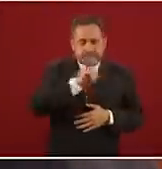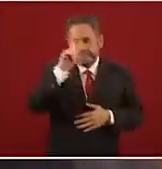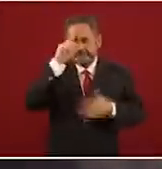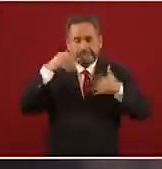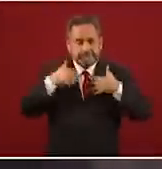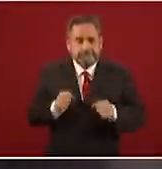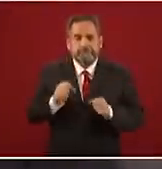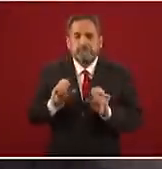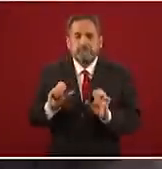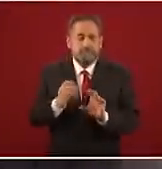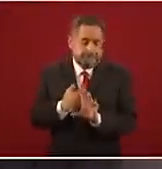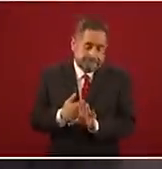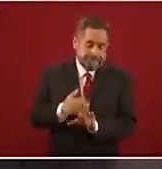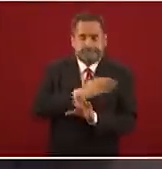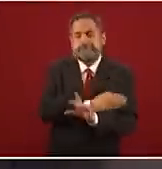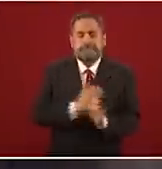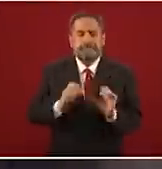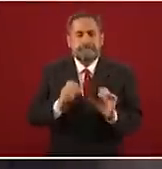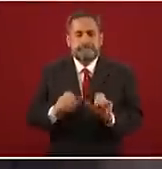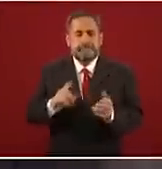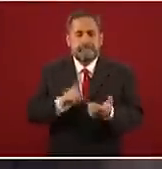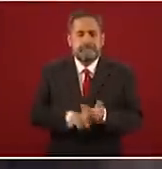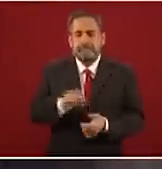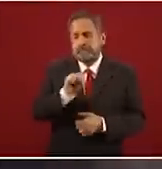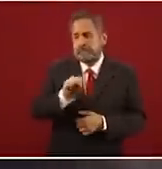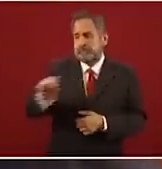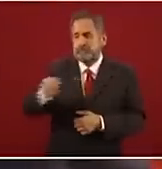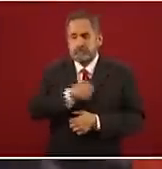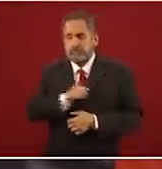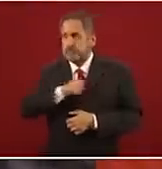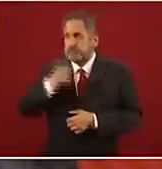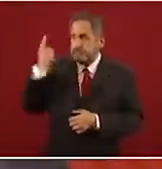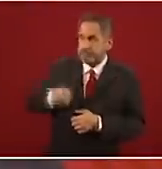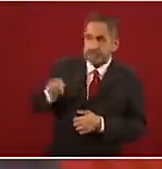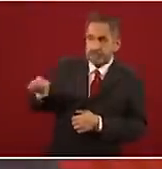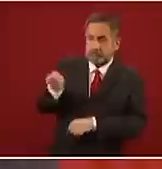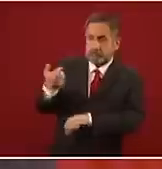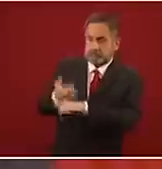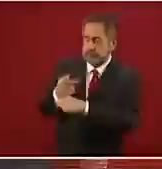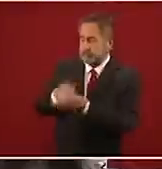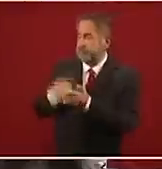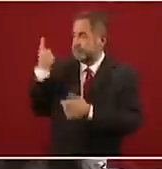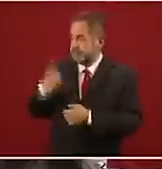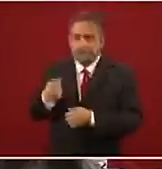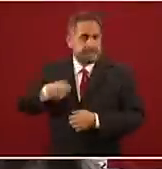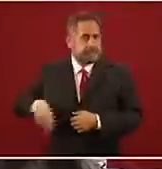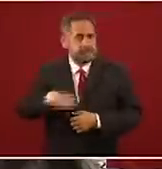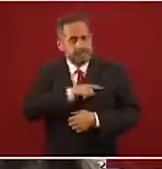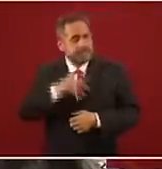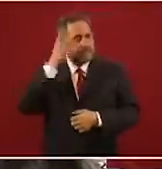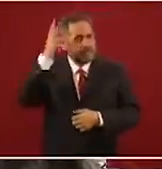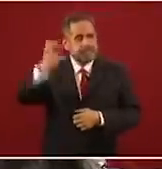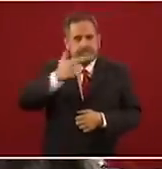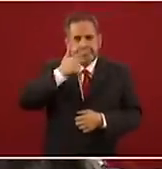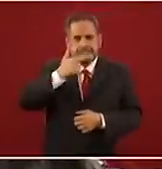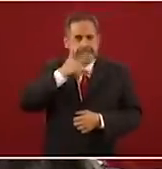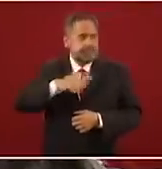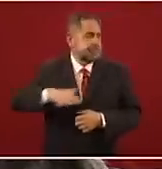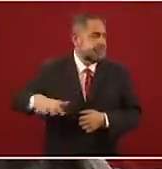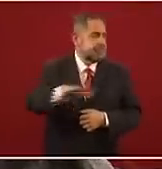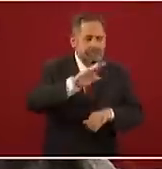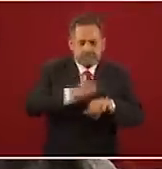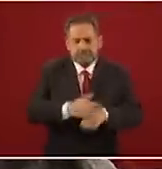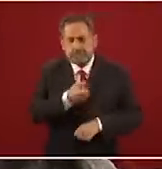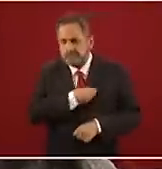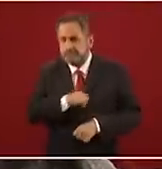modelo preventivo que desde la Secretaría de Salud nos ha instruido el señor secretario para poder lograr un México en el largo plazo más